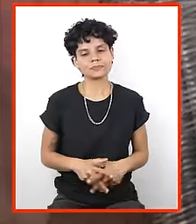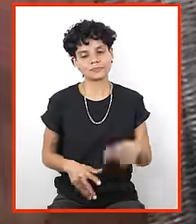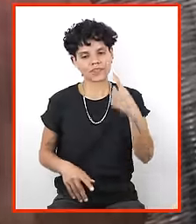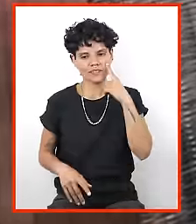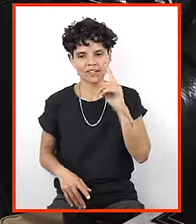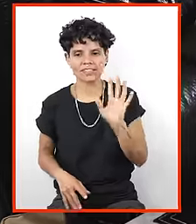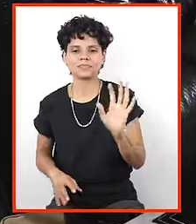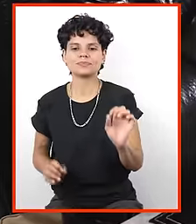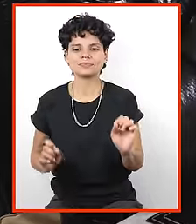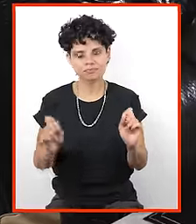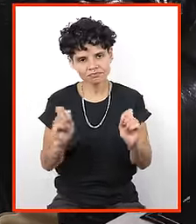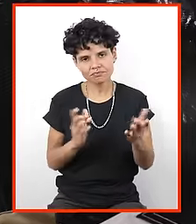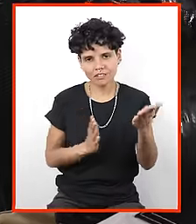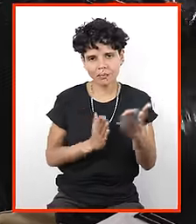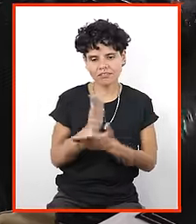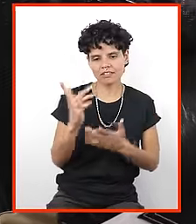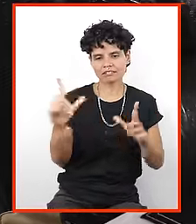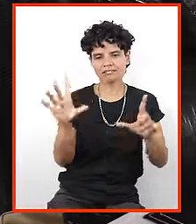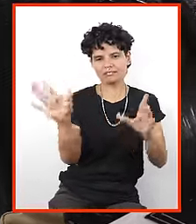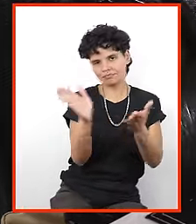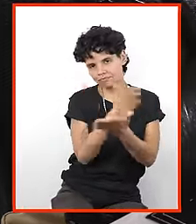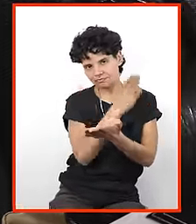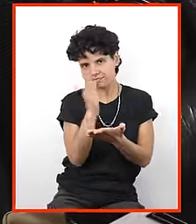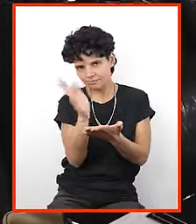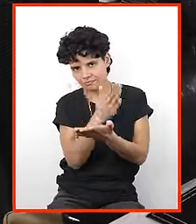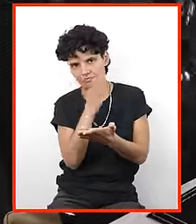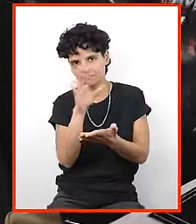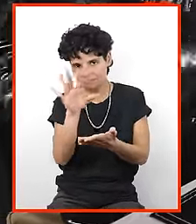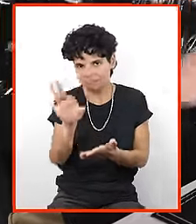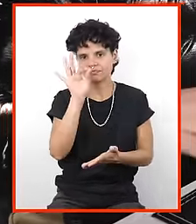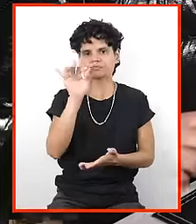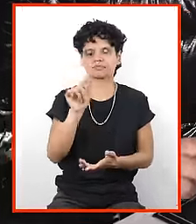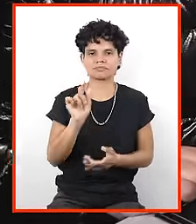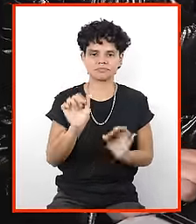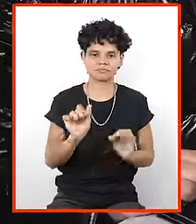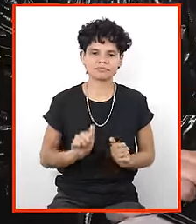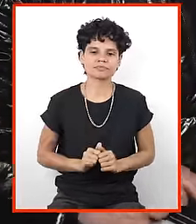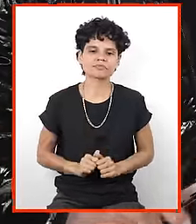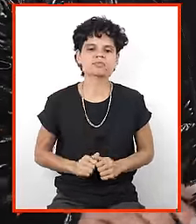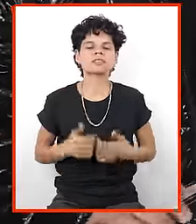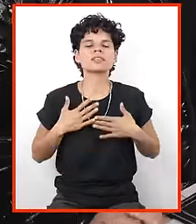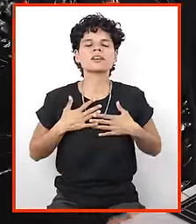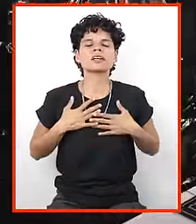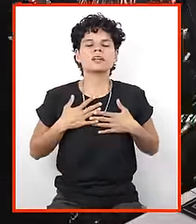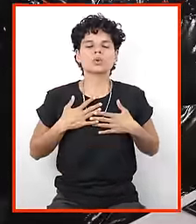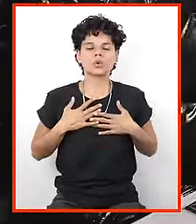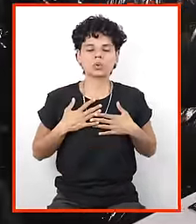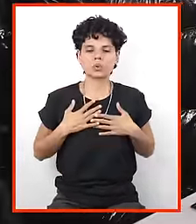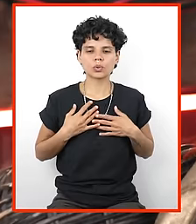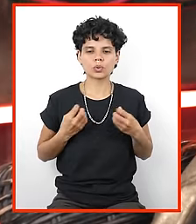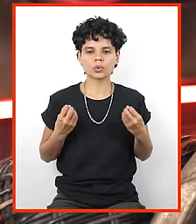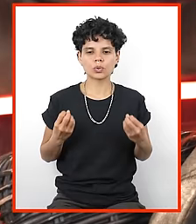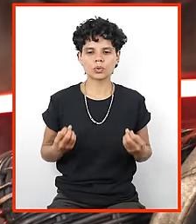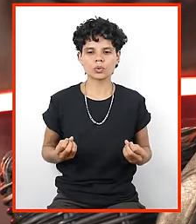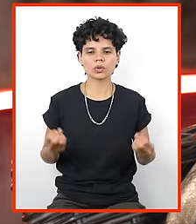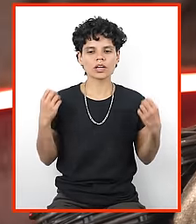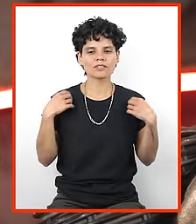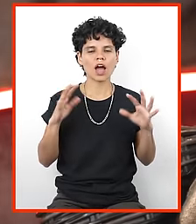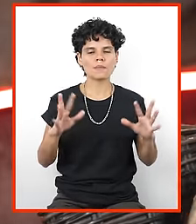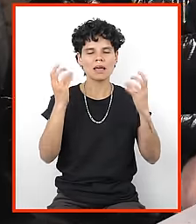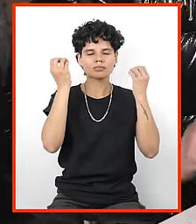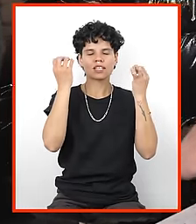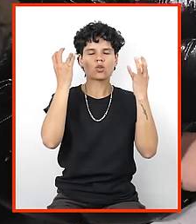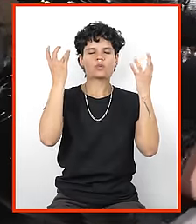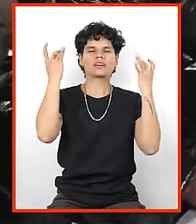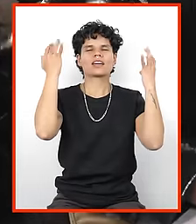Ya. Eso es. Momento épico, ¿ah? Voy a esperar mi